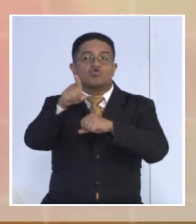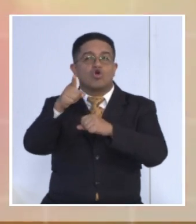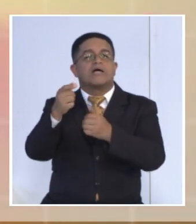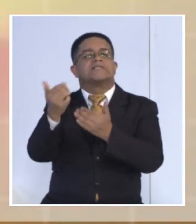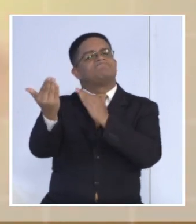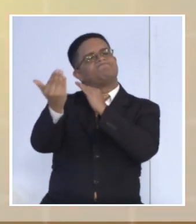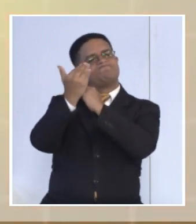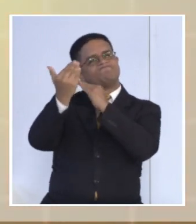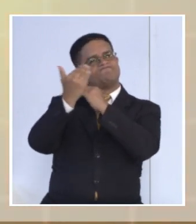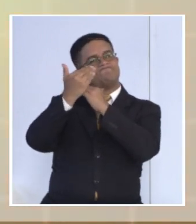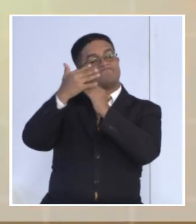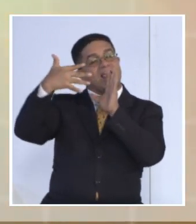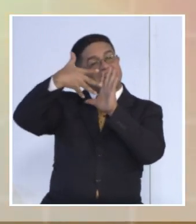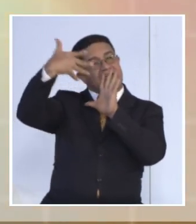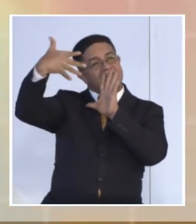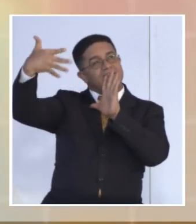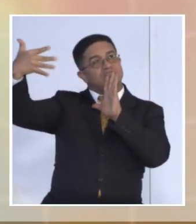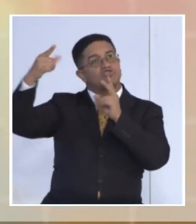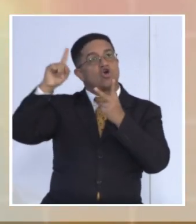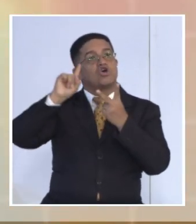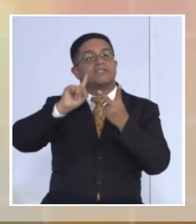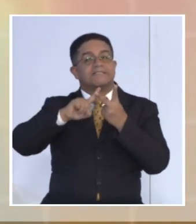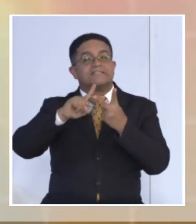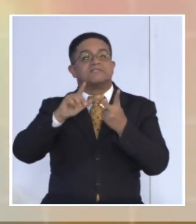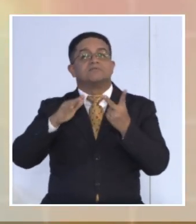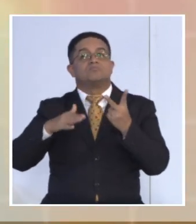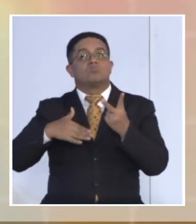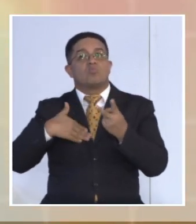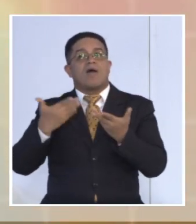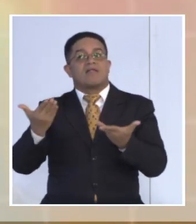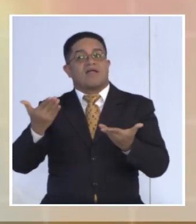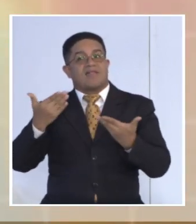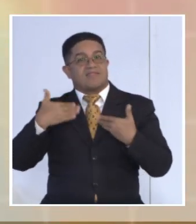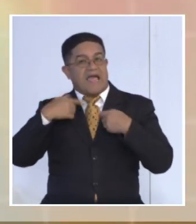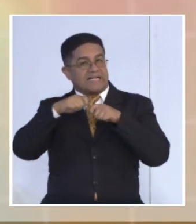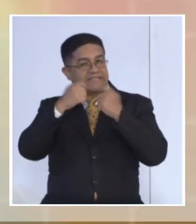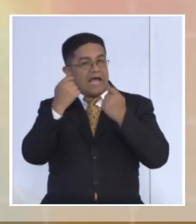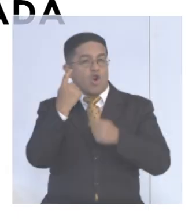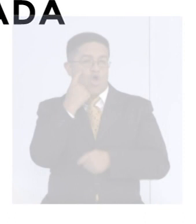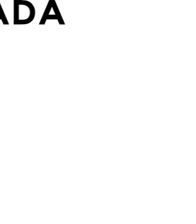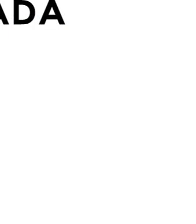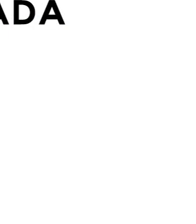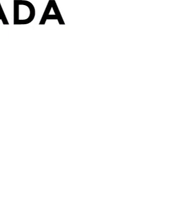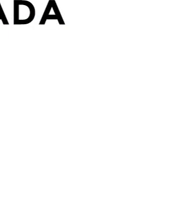asegura la protección de la radiación ultravioleta que puede causar quemaduras de la córnea.